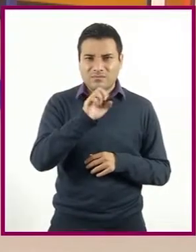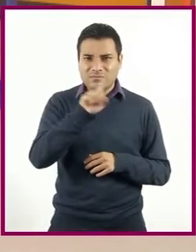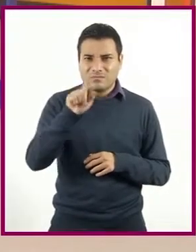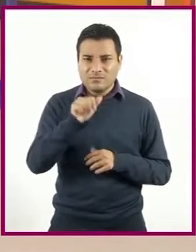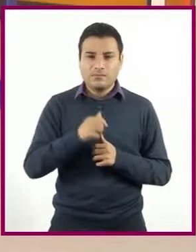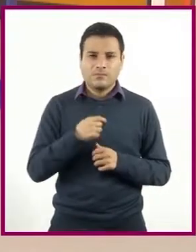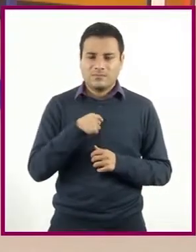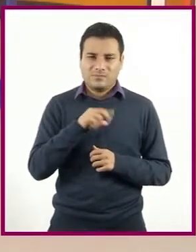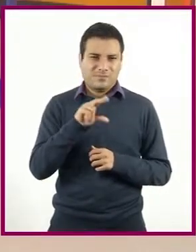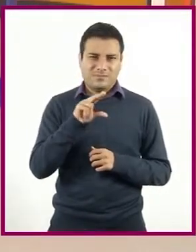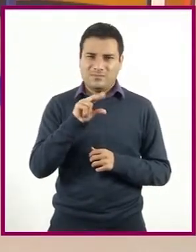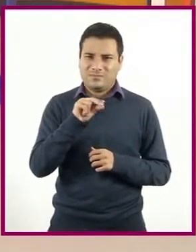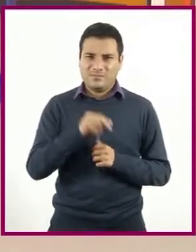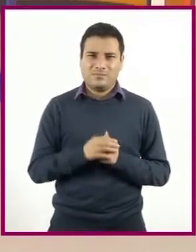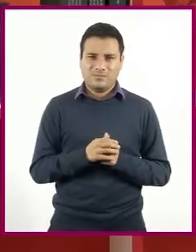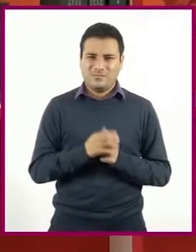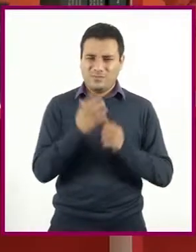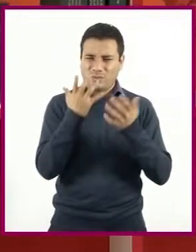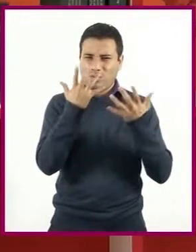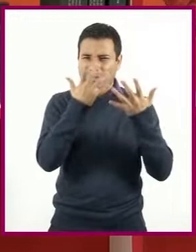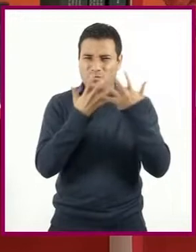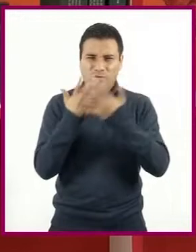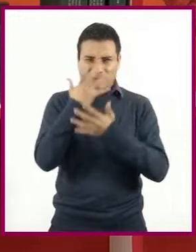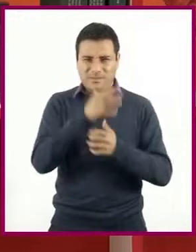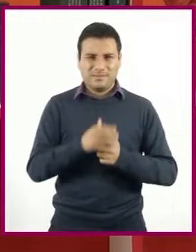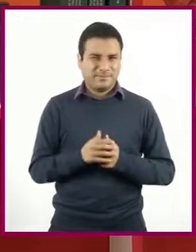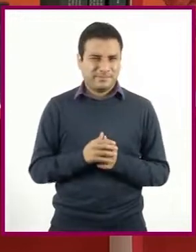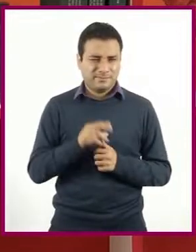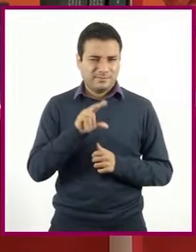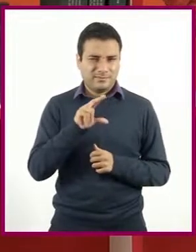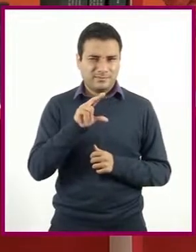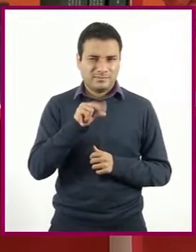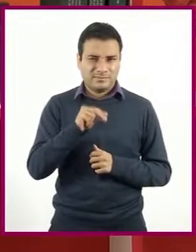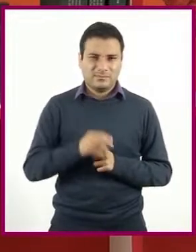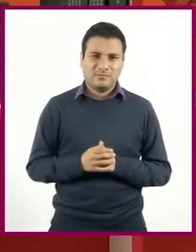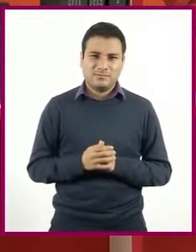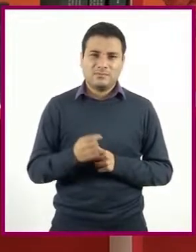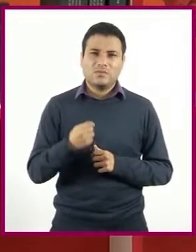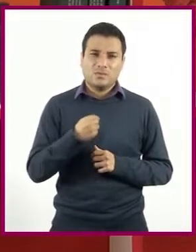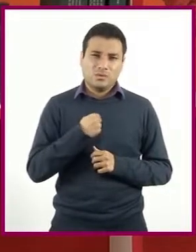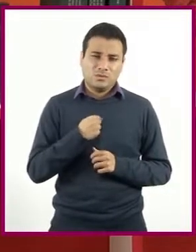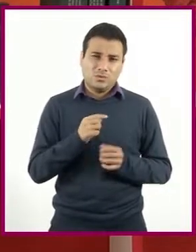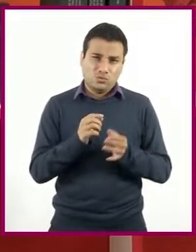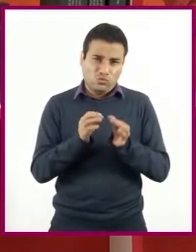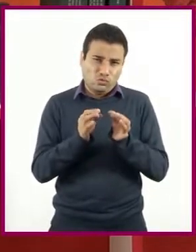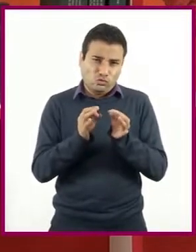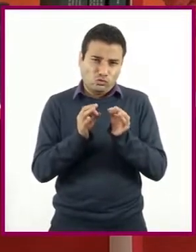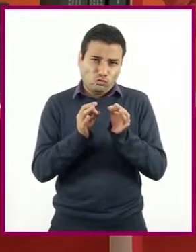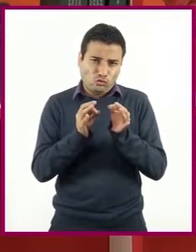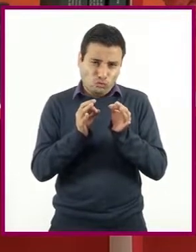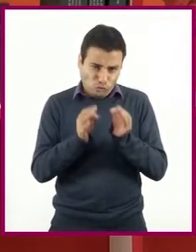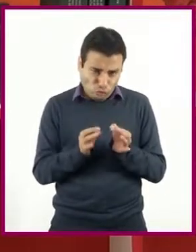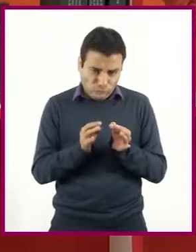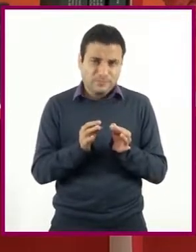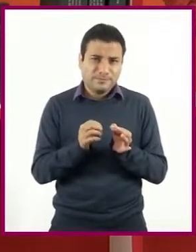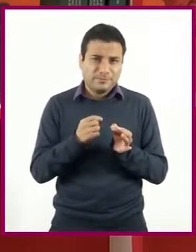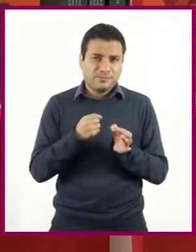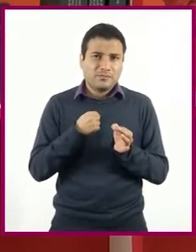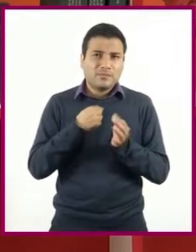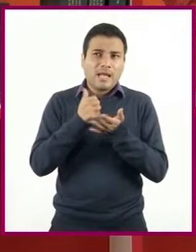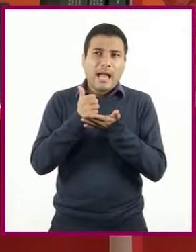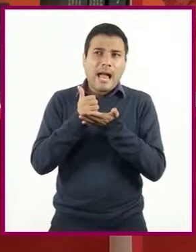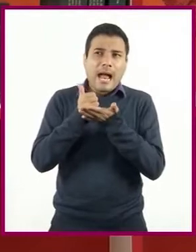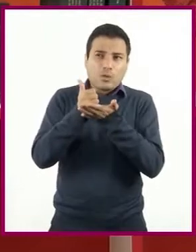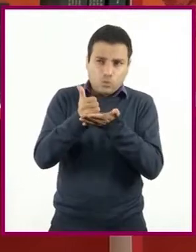No, yo creo que me confunde con uno de mis antepasados. Es que también fui tlacuilo del gran